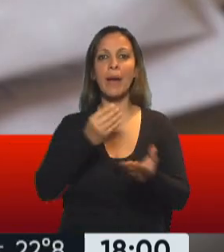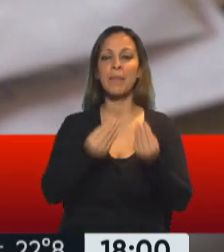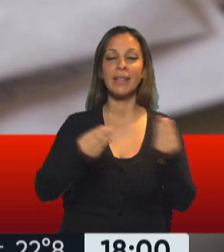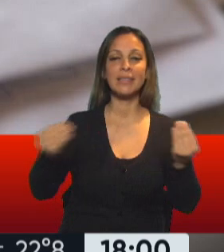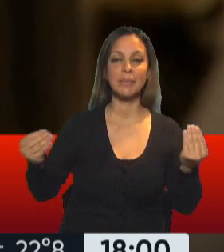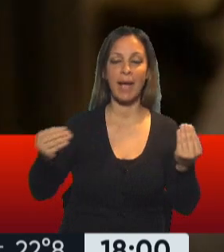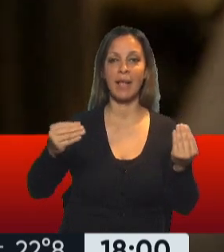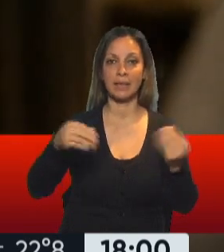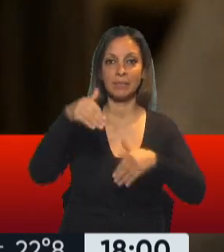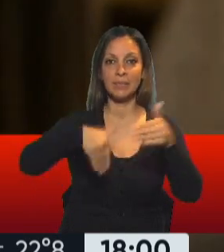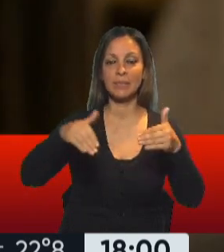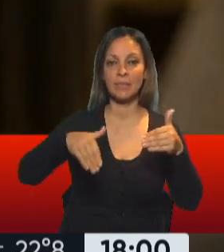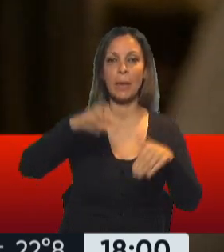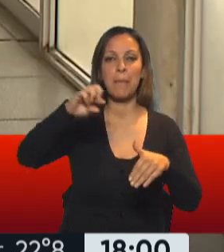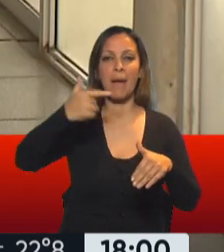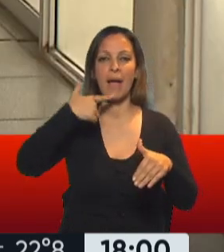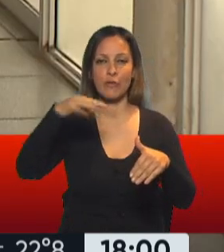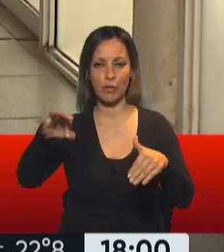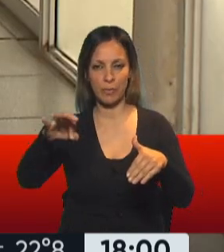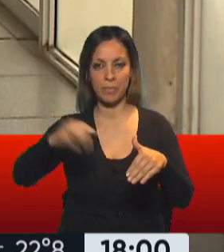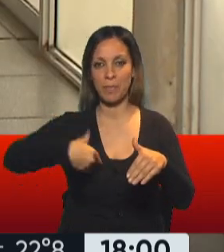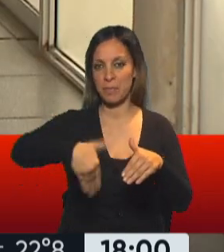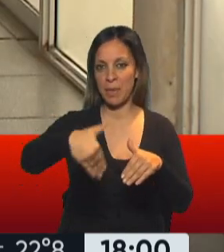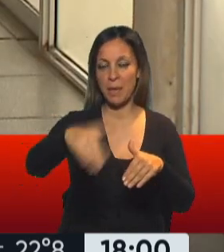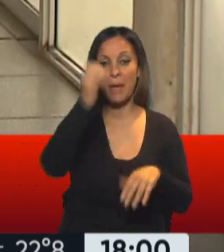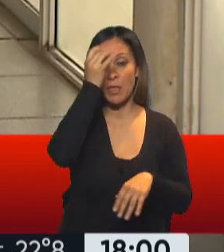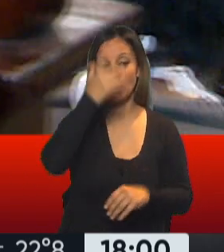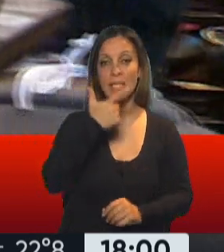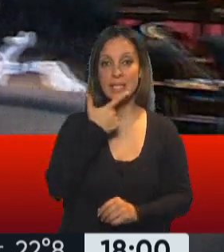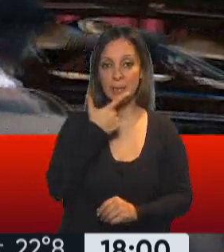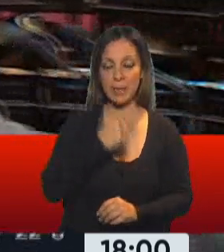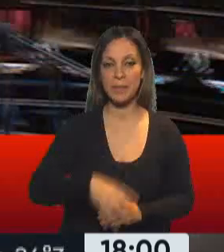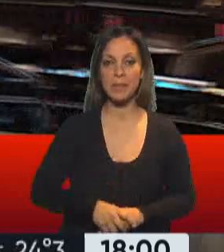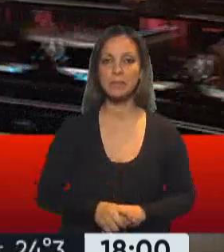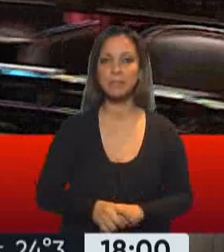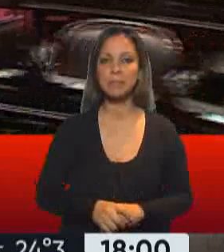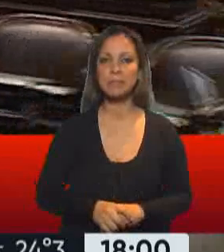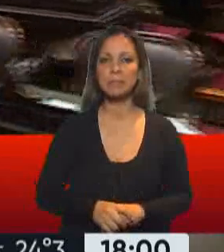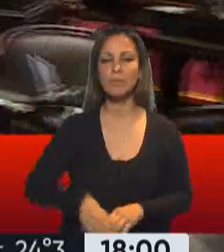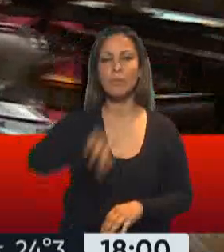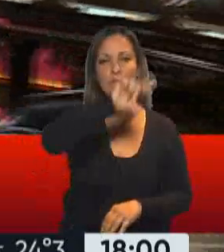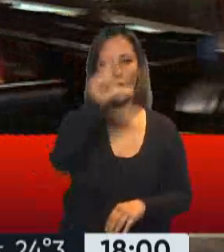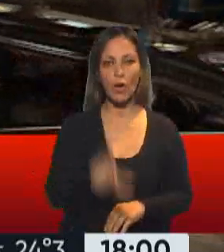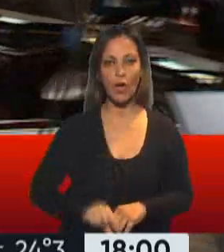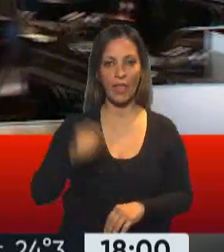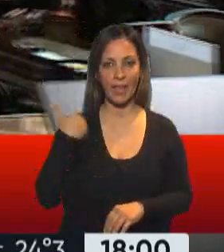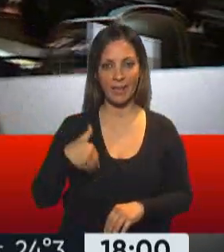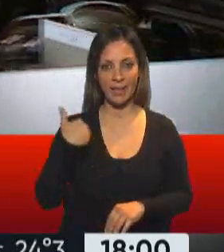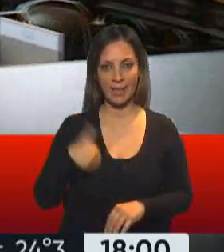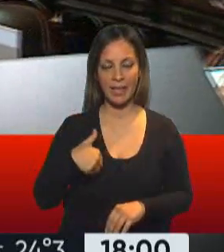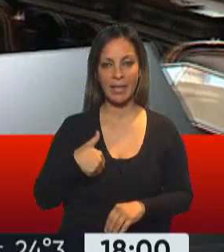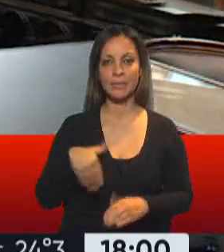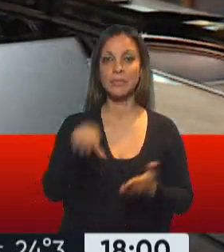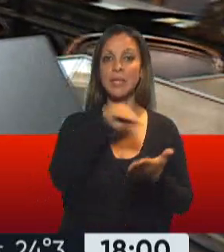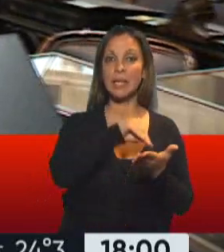primarias abiertas, simultáneas y obligatorias del próximo 12 de septiembre. A lo largo de todo el país, la Cámara de